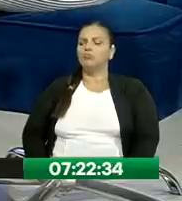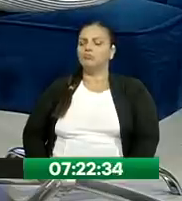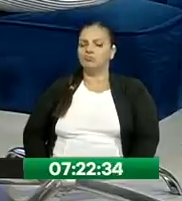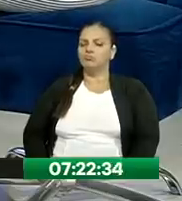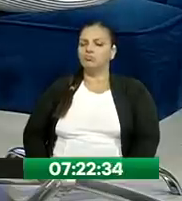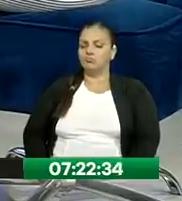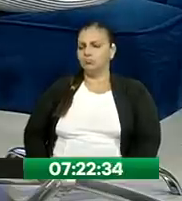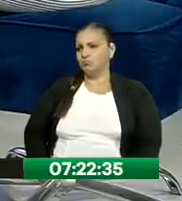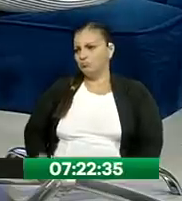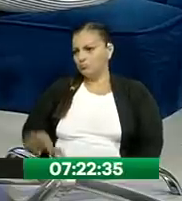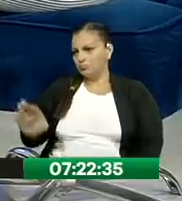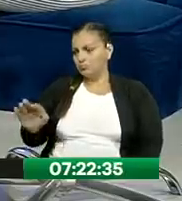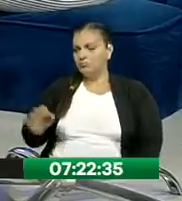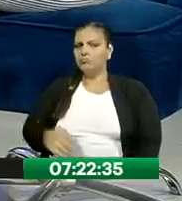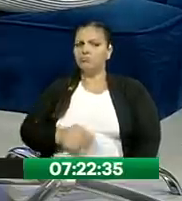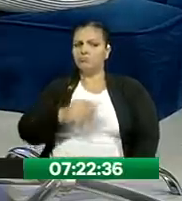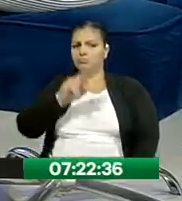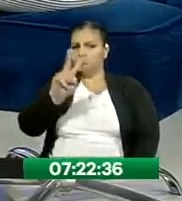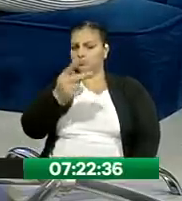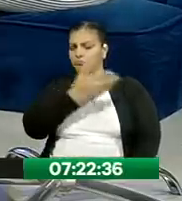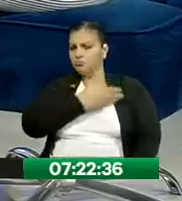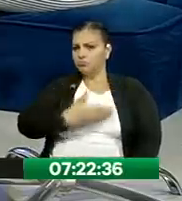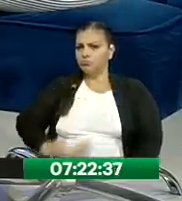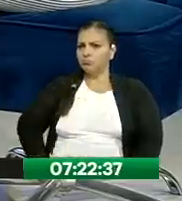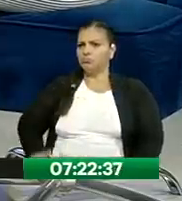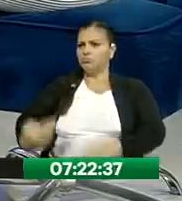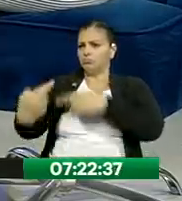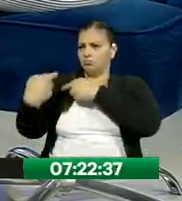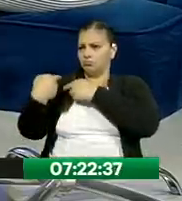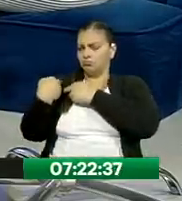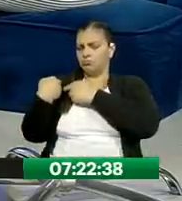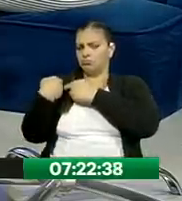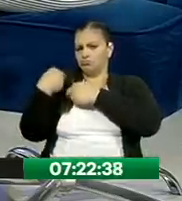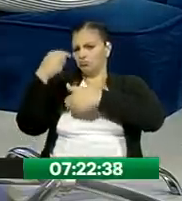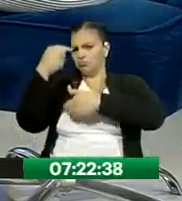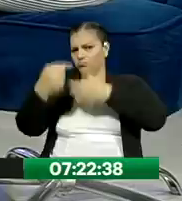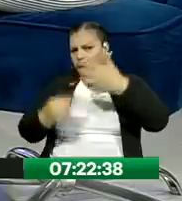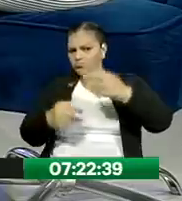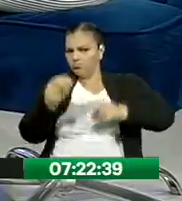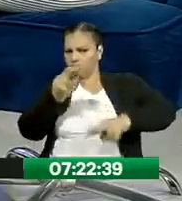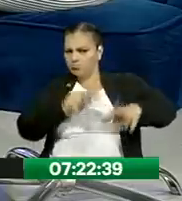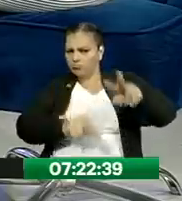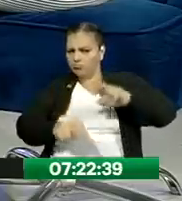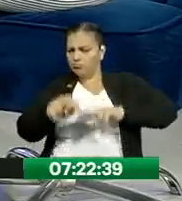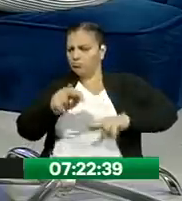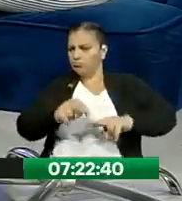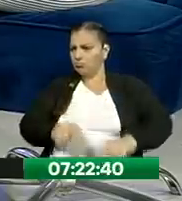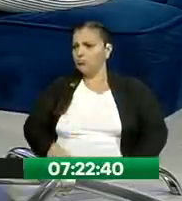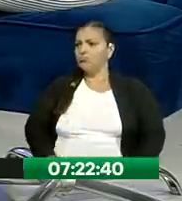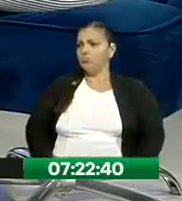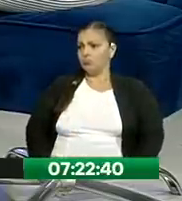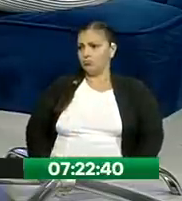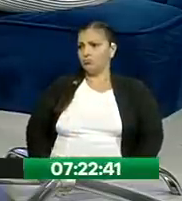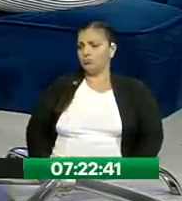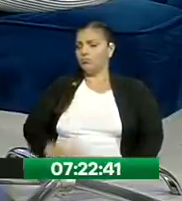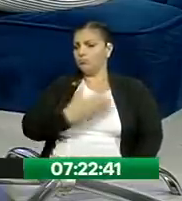señor presidente? Obviamente, porque la Constitución señala fundamentalmente para el vicepresidente la